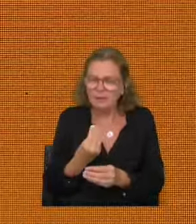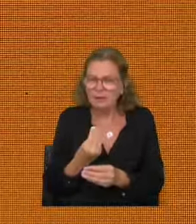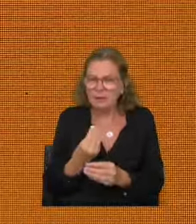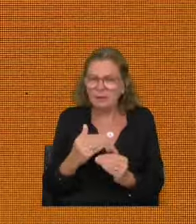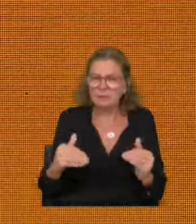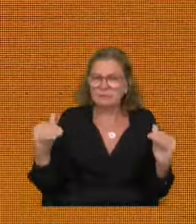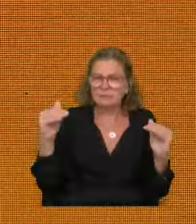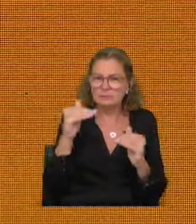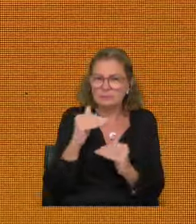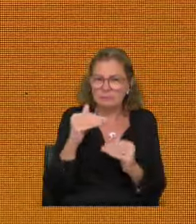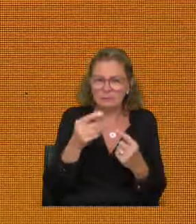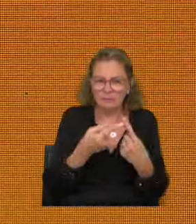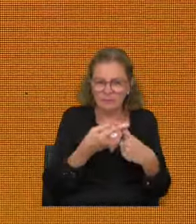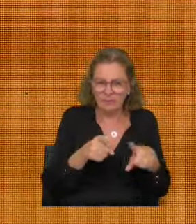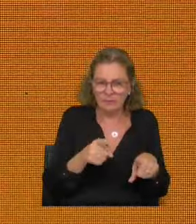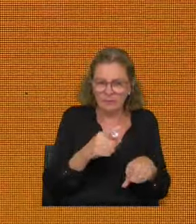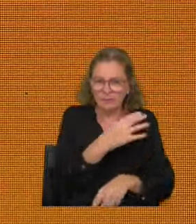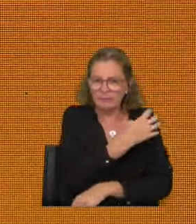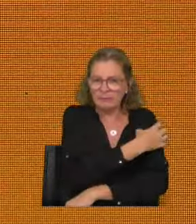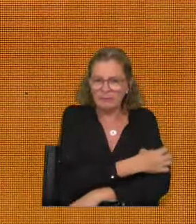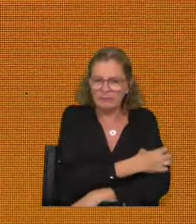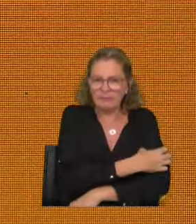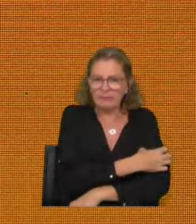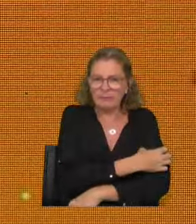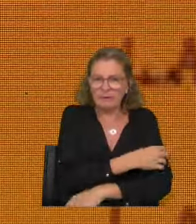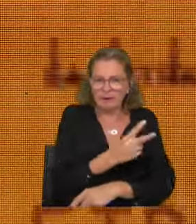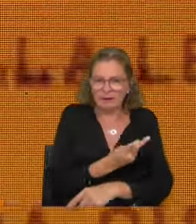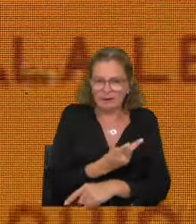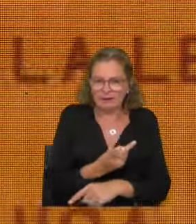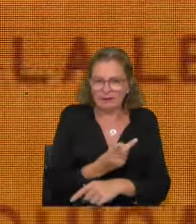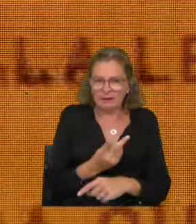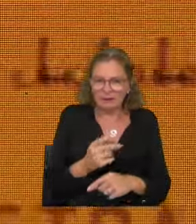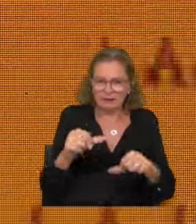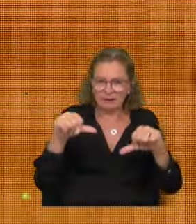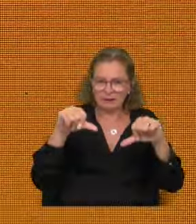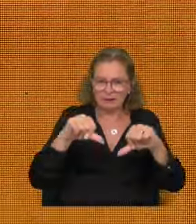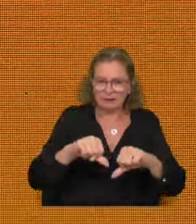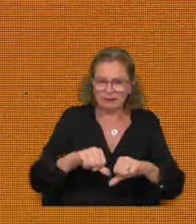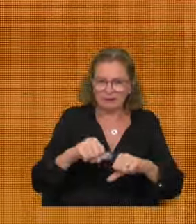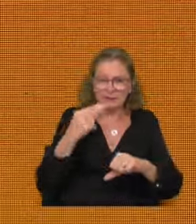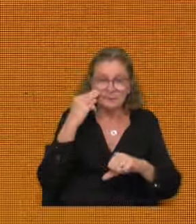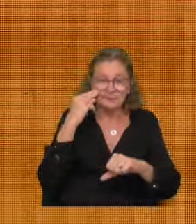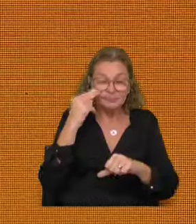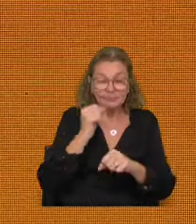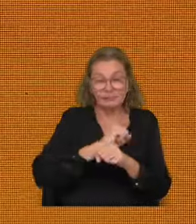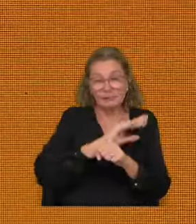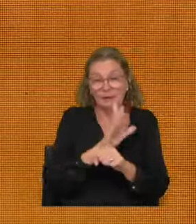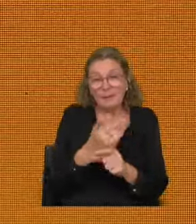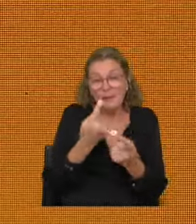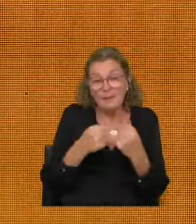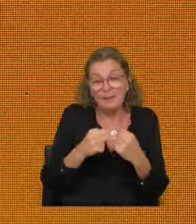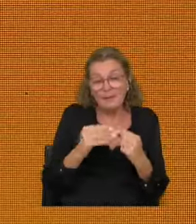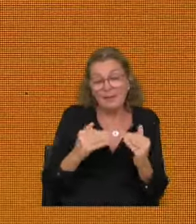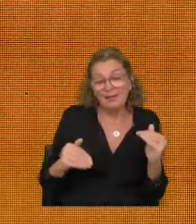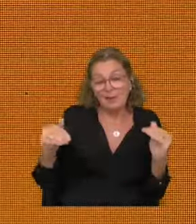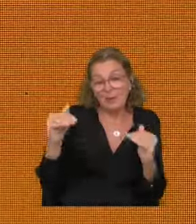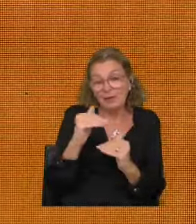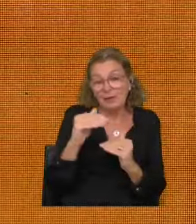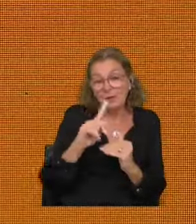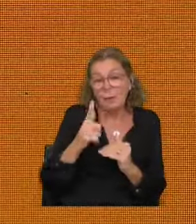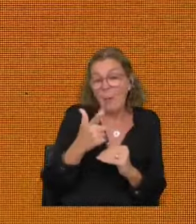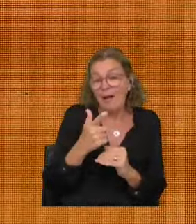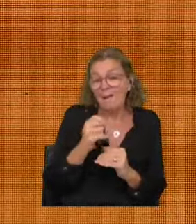desigualdad A diferencia de la pobreza ambas eh empeoran con la pandemia pero en el caso de la desigualdad no hay